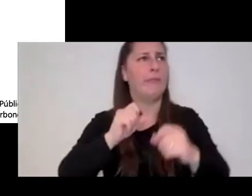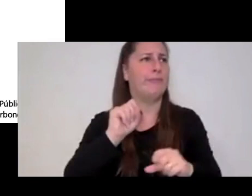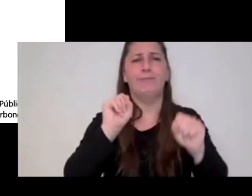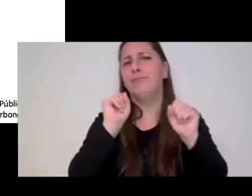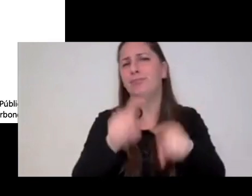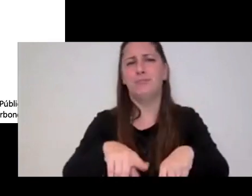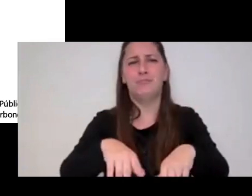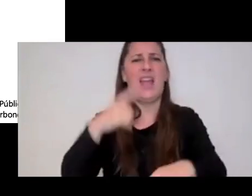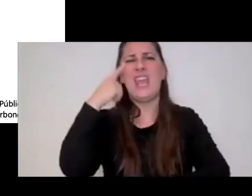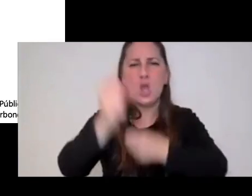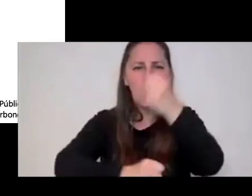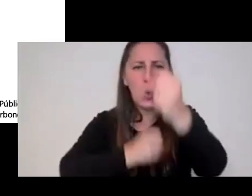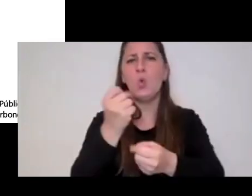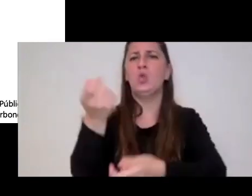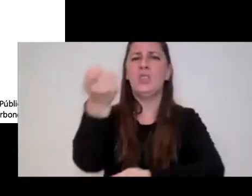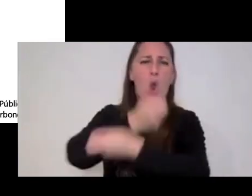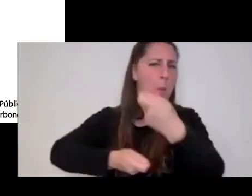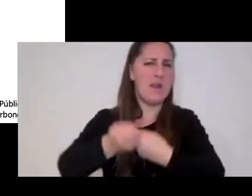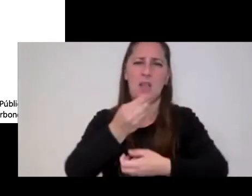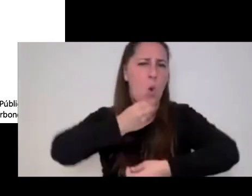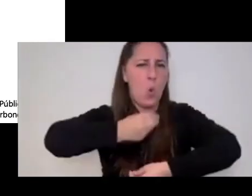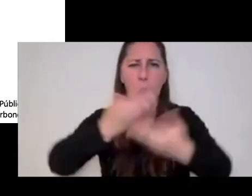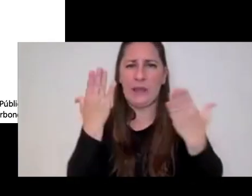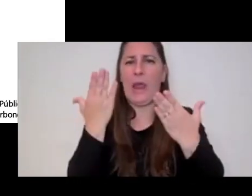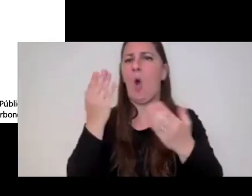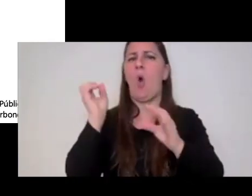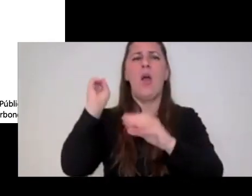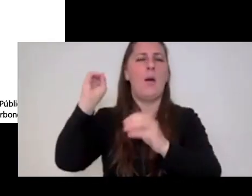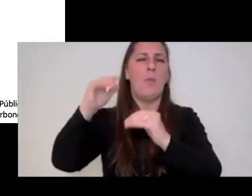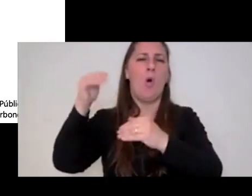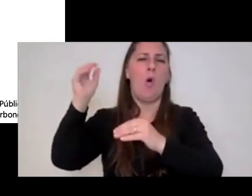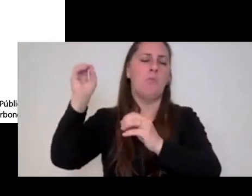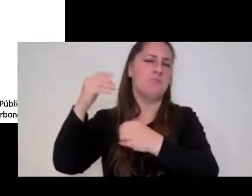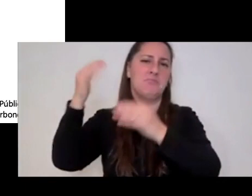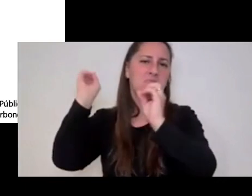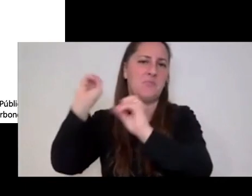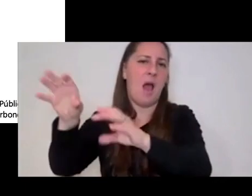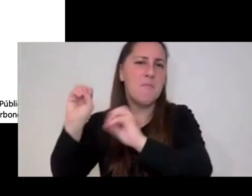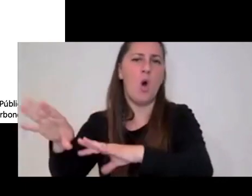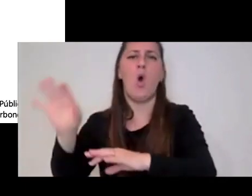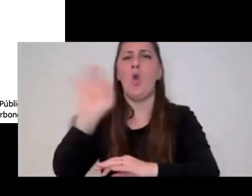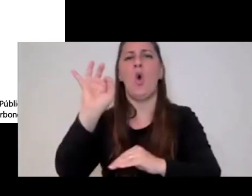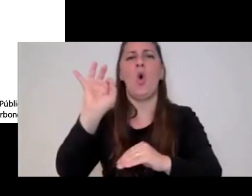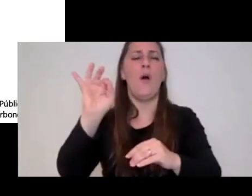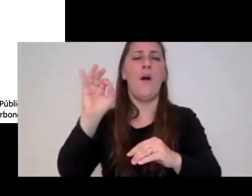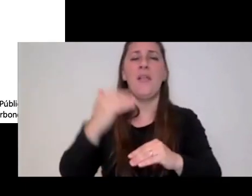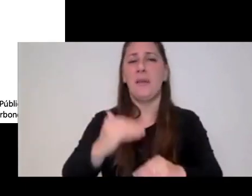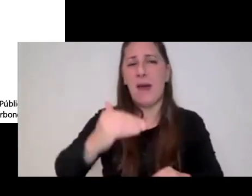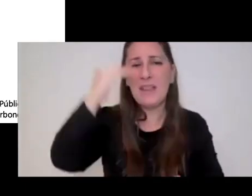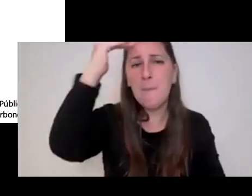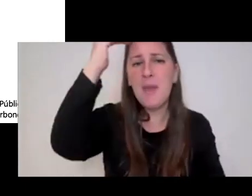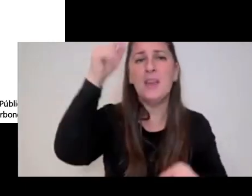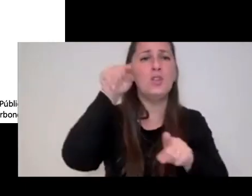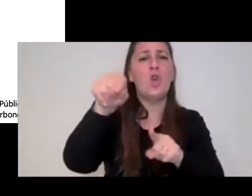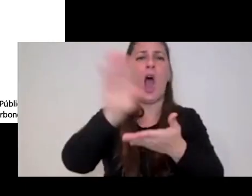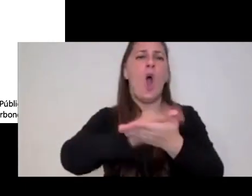industrial, comercial, lo que sea, por ejemplo, un galpón o departamentos o destinados a oficinas,